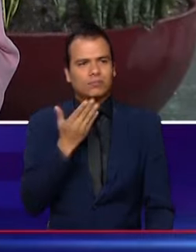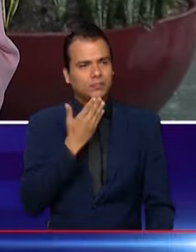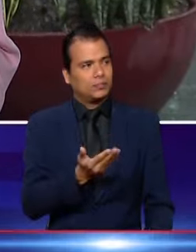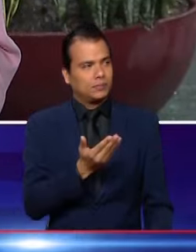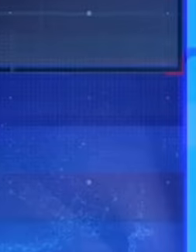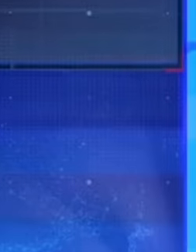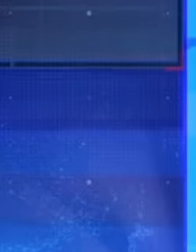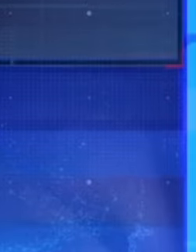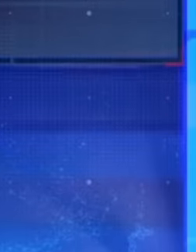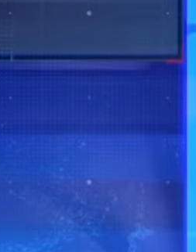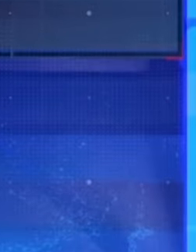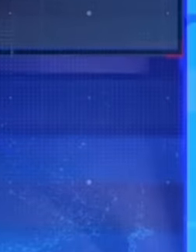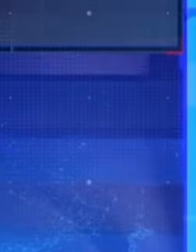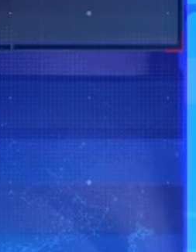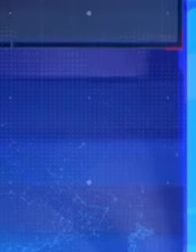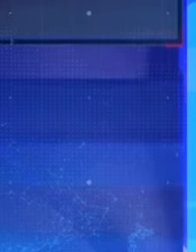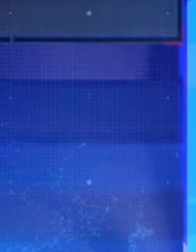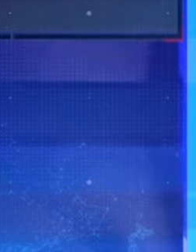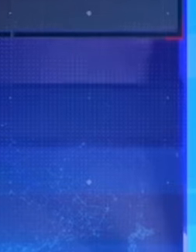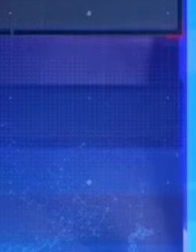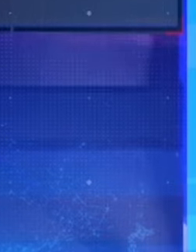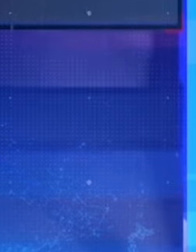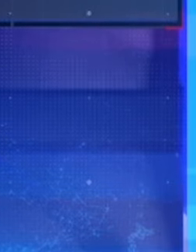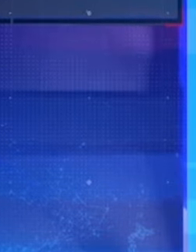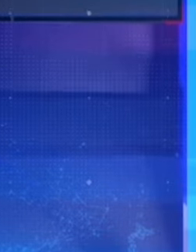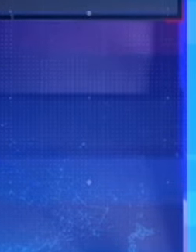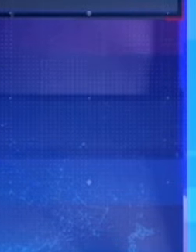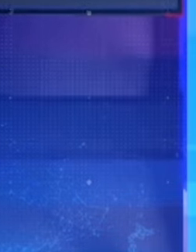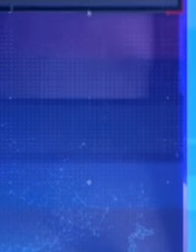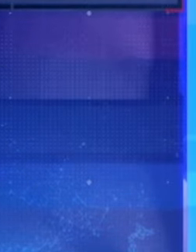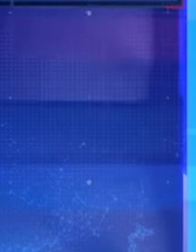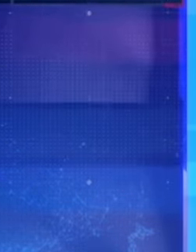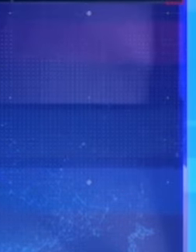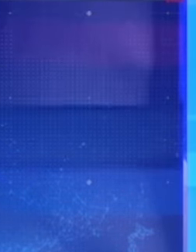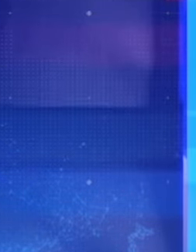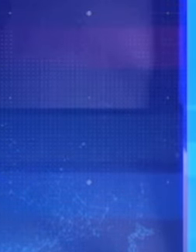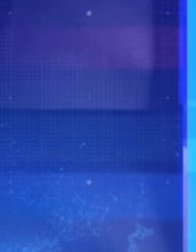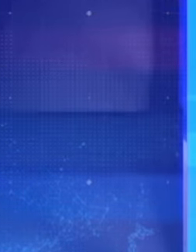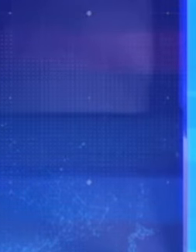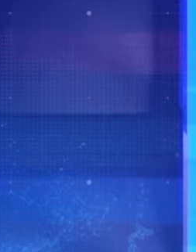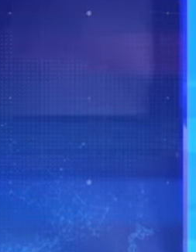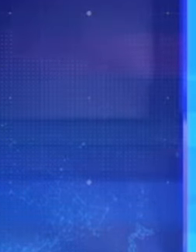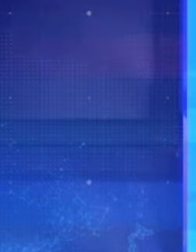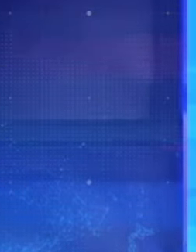muchas gracias.